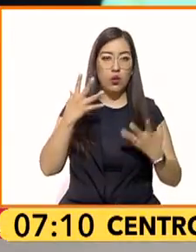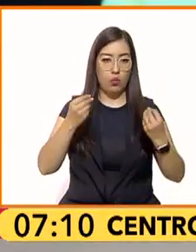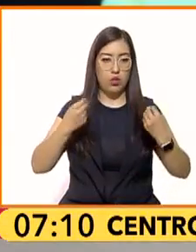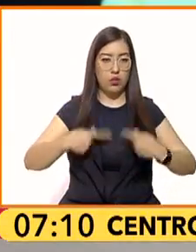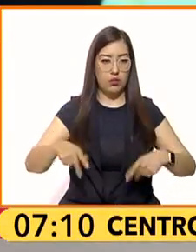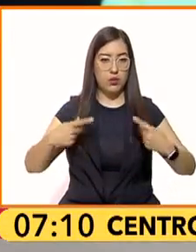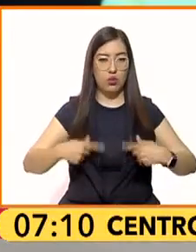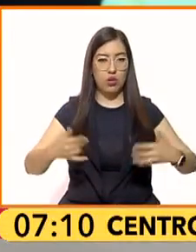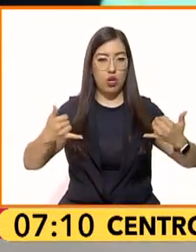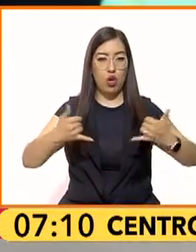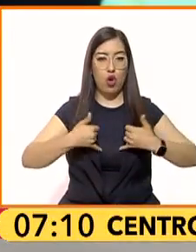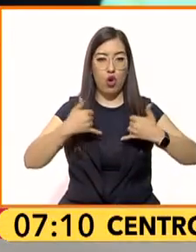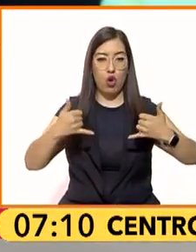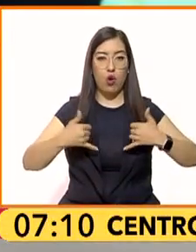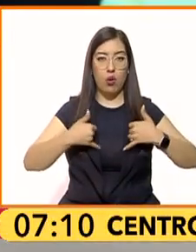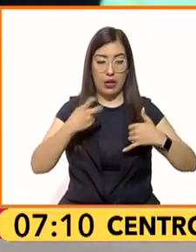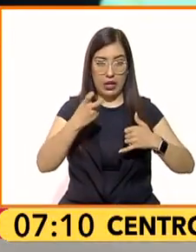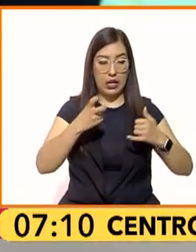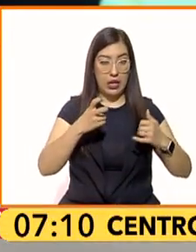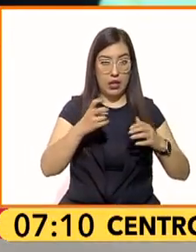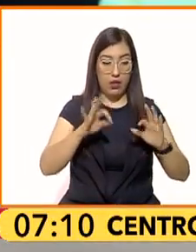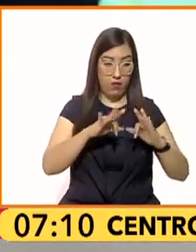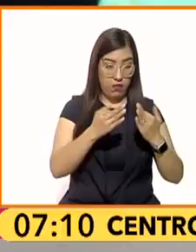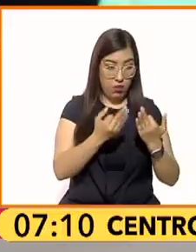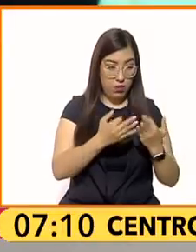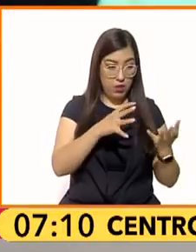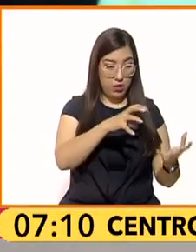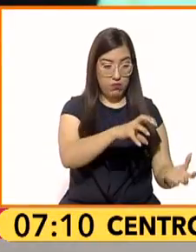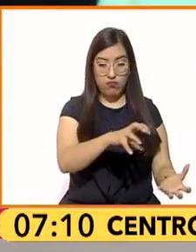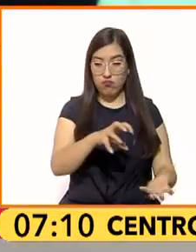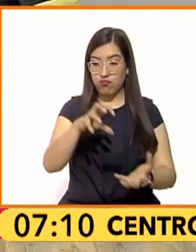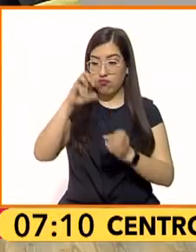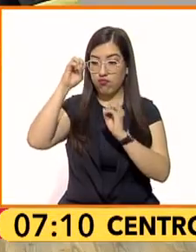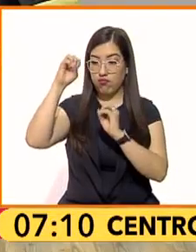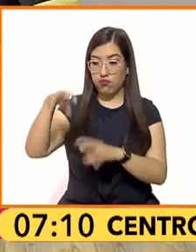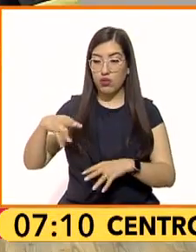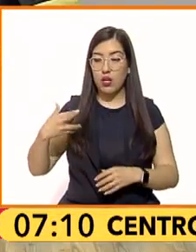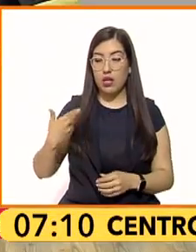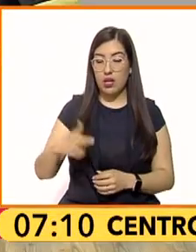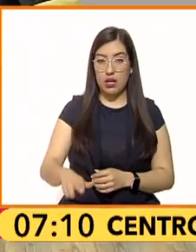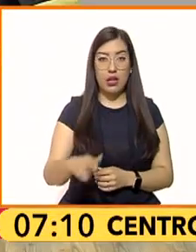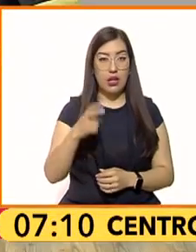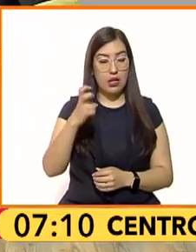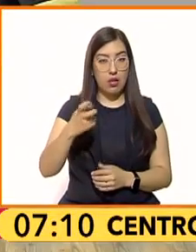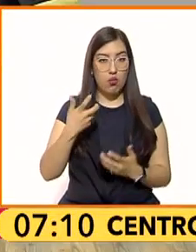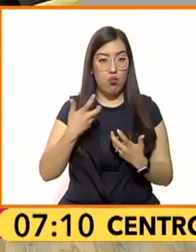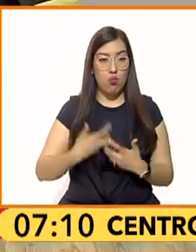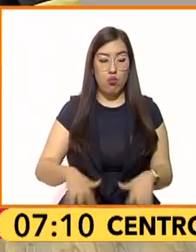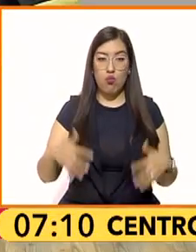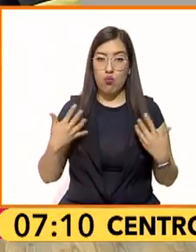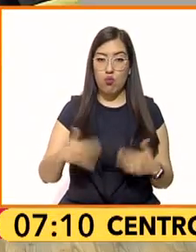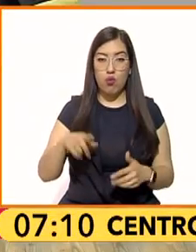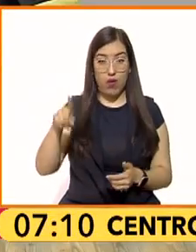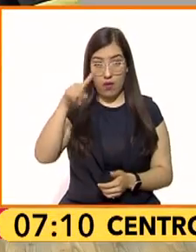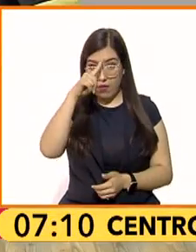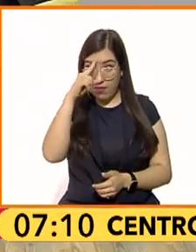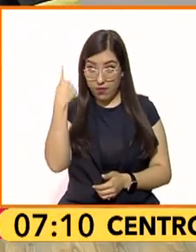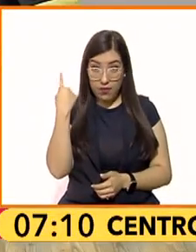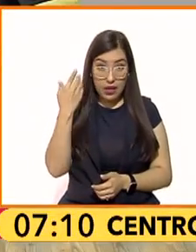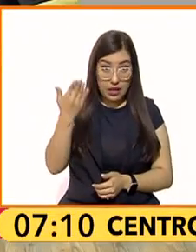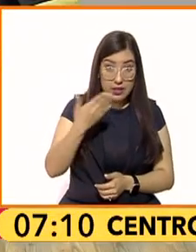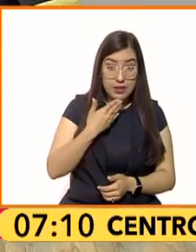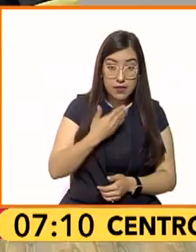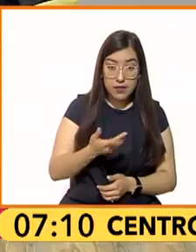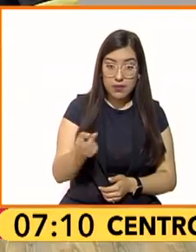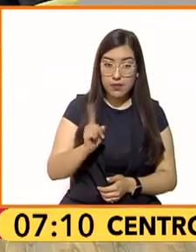esta figura y la echan al río, ¿no? Imagínate nada más. No la ha tenido fácil. Sí, sí. Al grado de desear que terminara antes